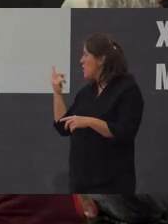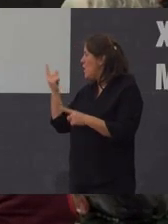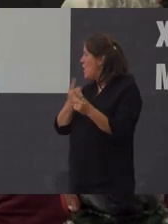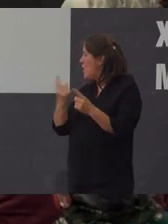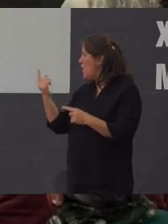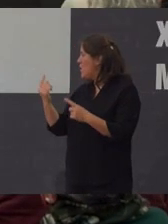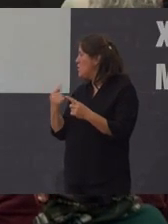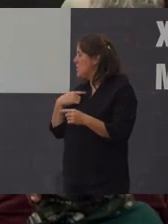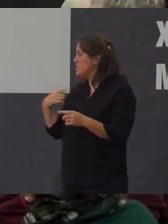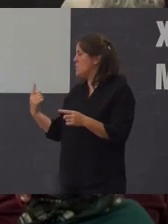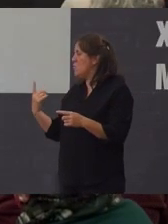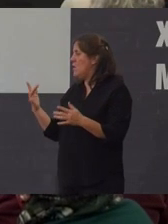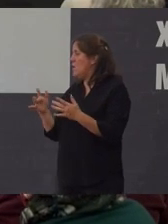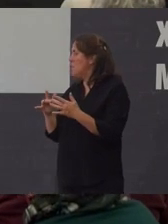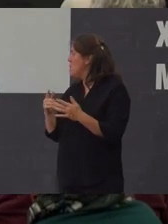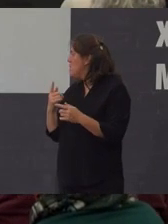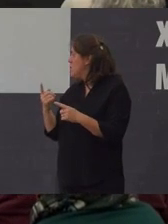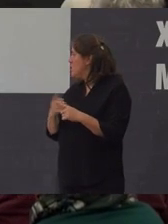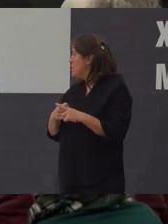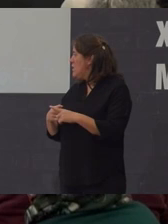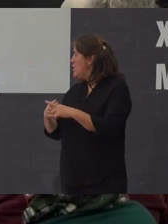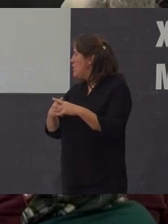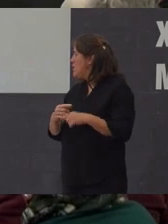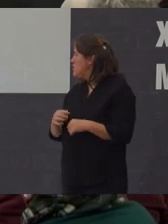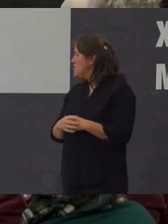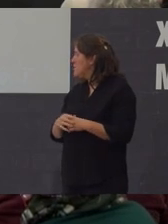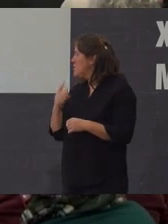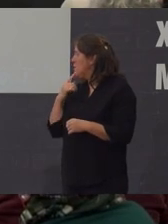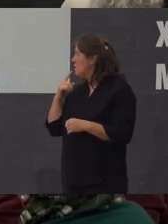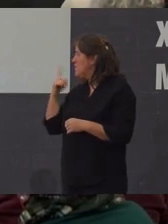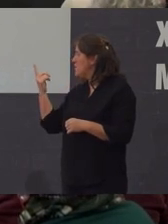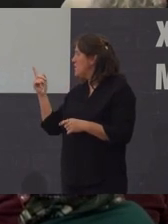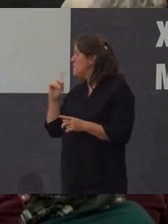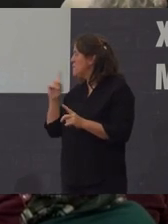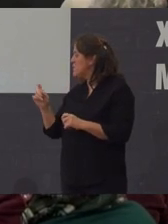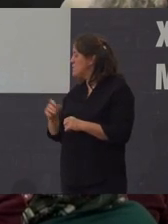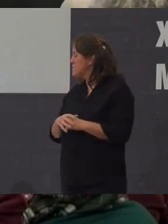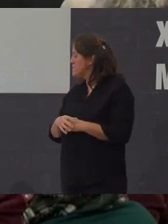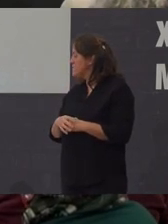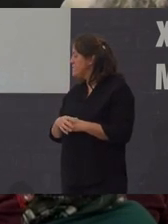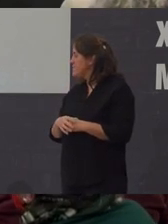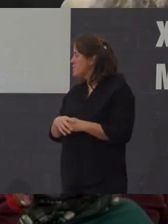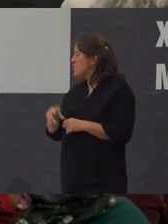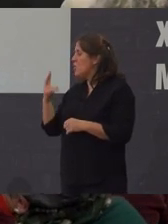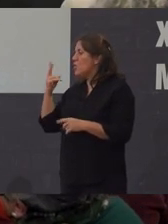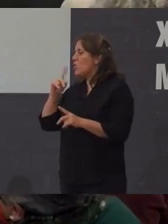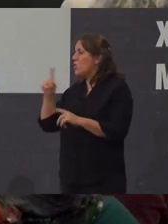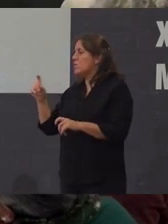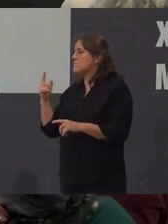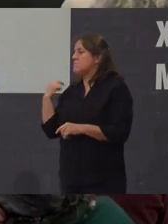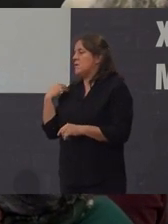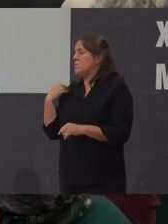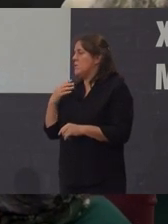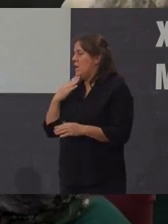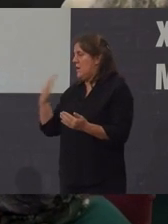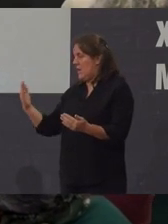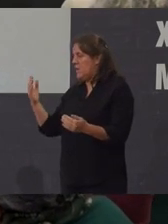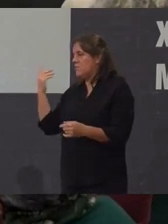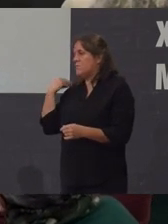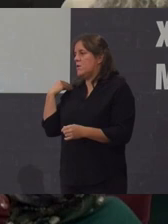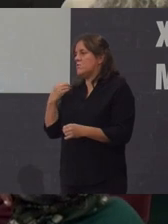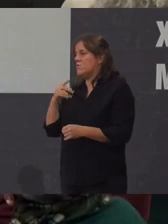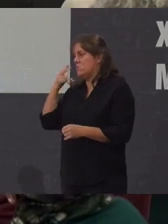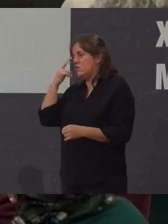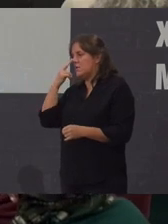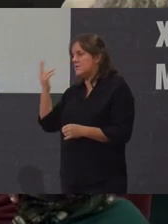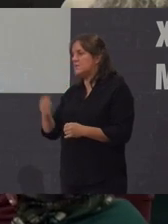ver algunas con outras. Pregunta por pregunta. Pregunta. Vale. Pois, a ver, son dúas preguntas. Grazas por as preguntas,